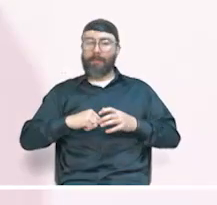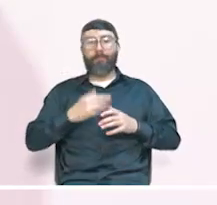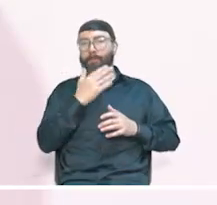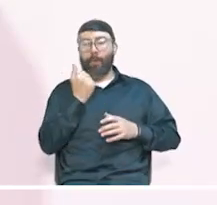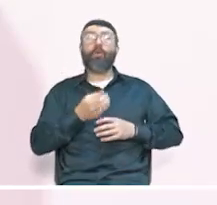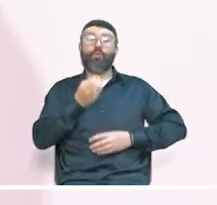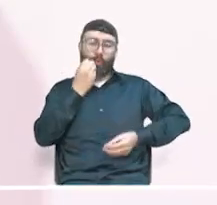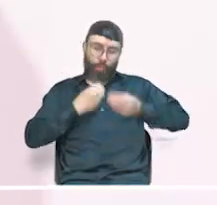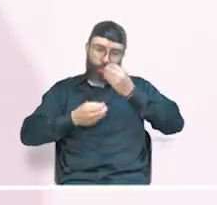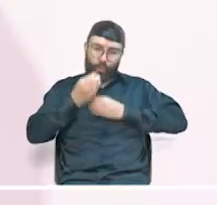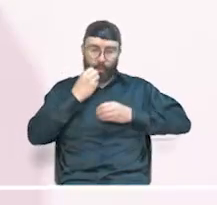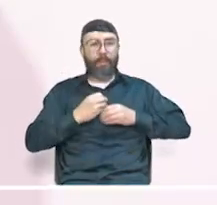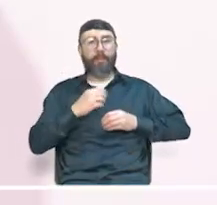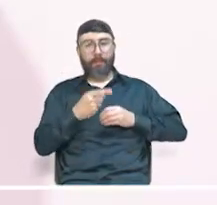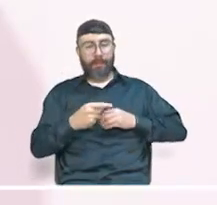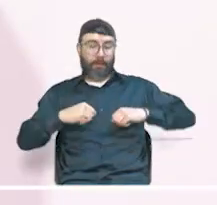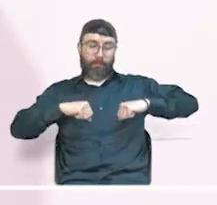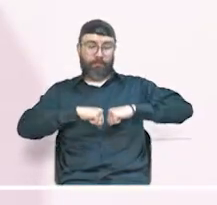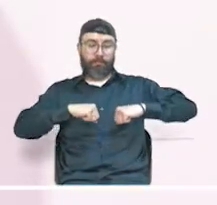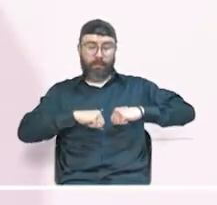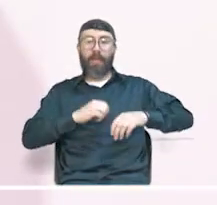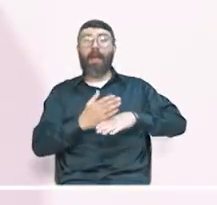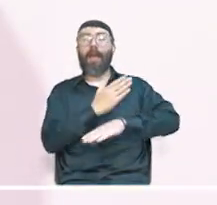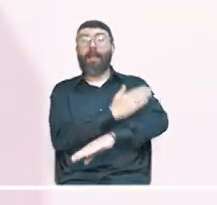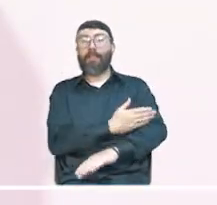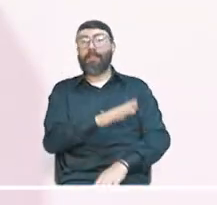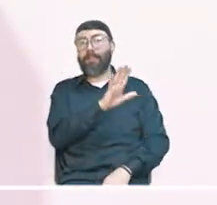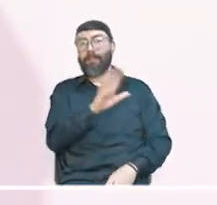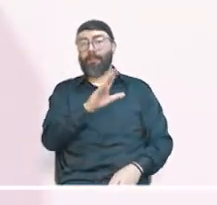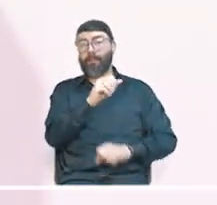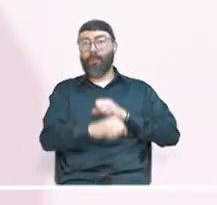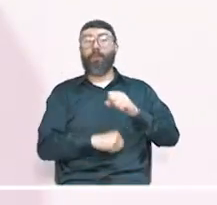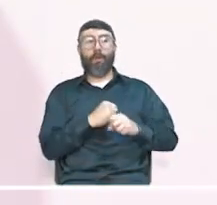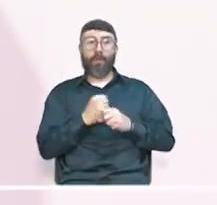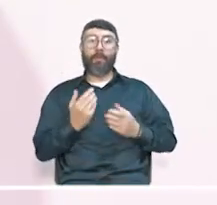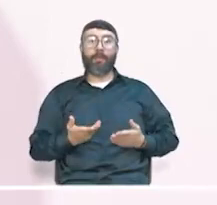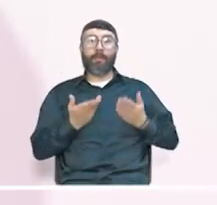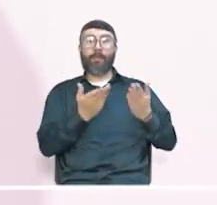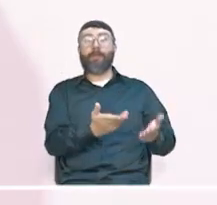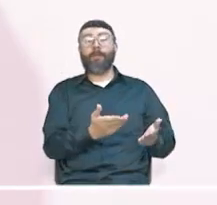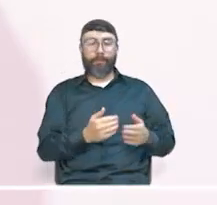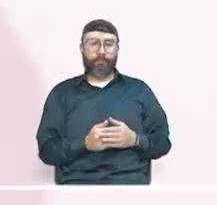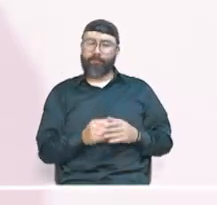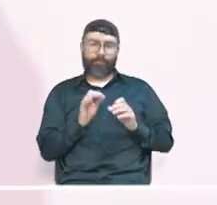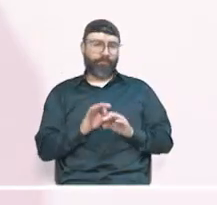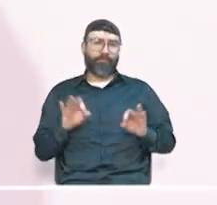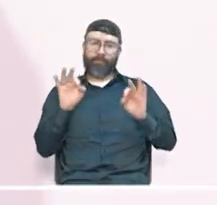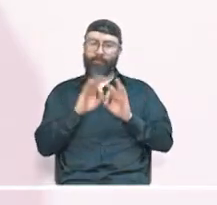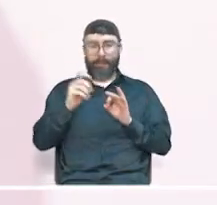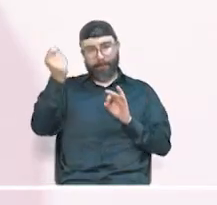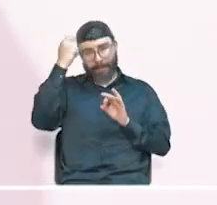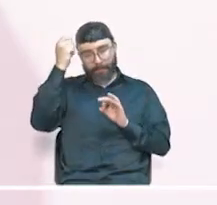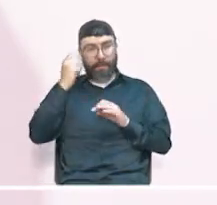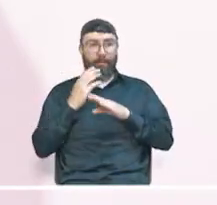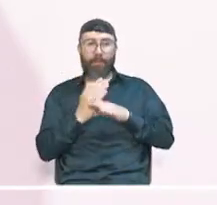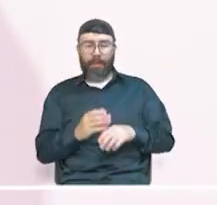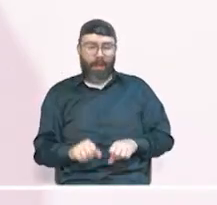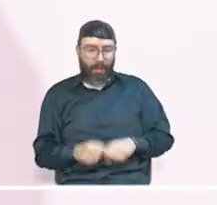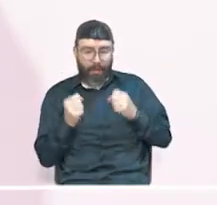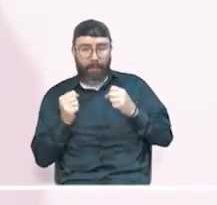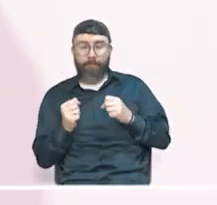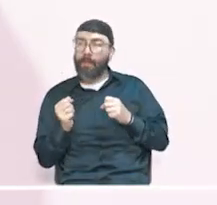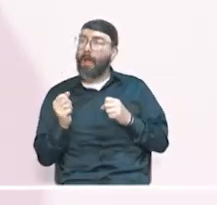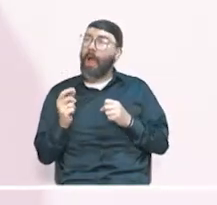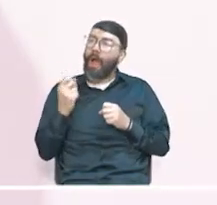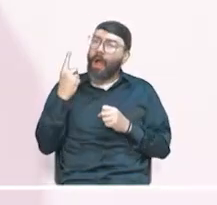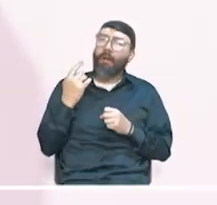nutrición a nivel de estos tejidos lo vemos es antes de los 55 años. Entonces, información muy importante para evitar lesiones. Una cosa que